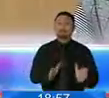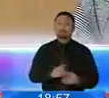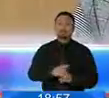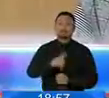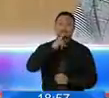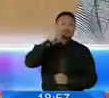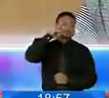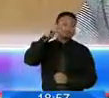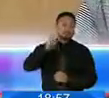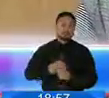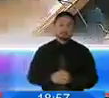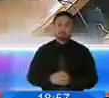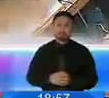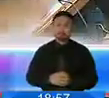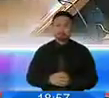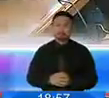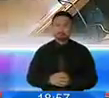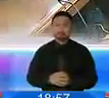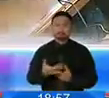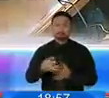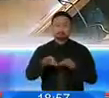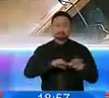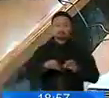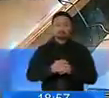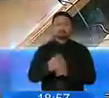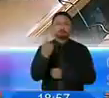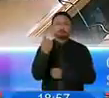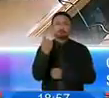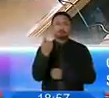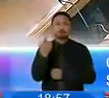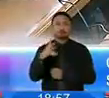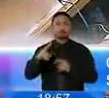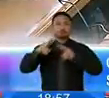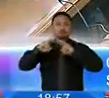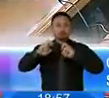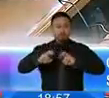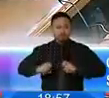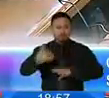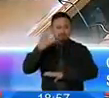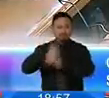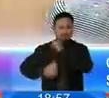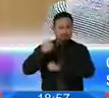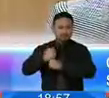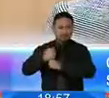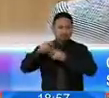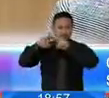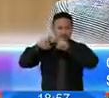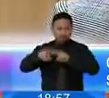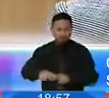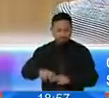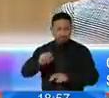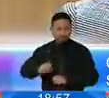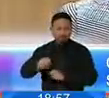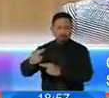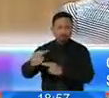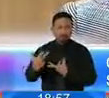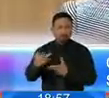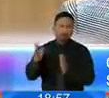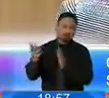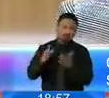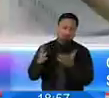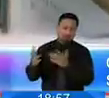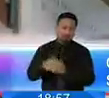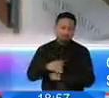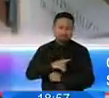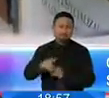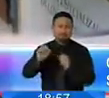Rafael Correa Delgado. Señaló que los 11 exámenes que se vinieron realizando en años anteriores contienen resultados parciales, así